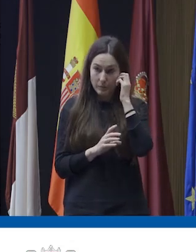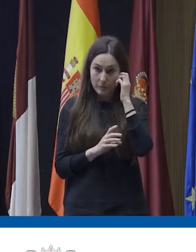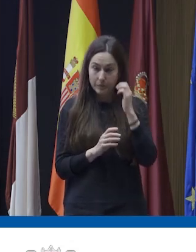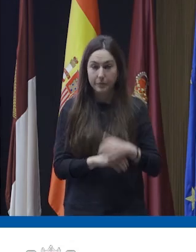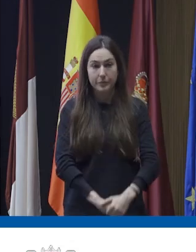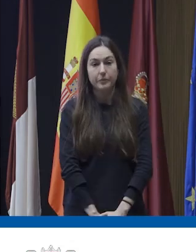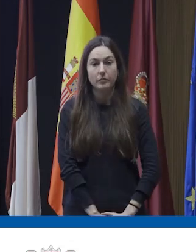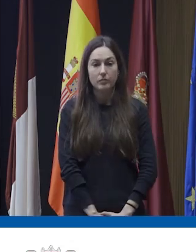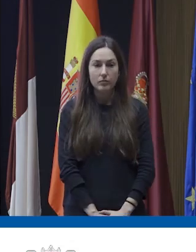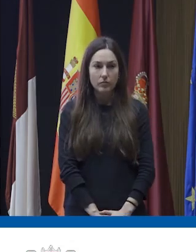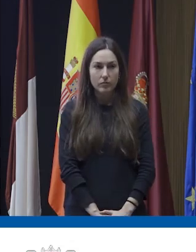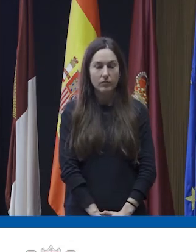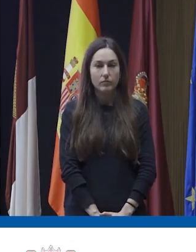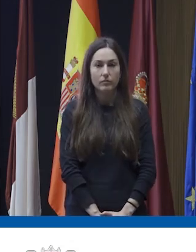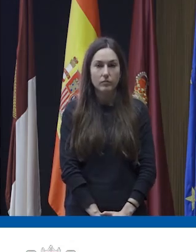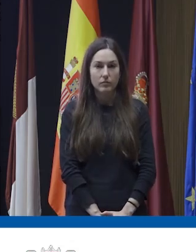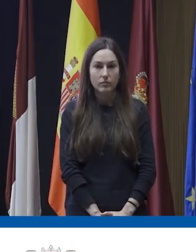nada.